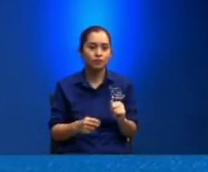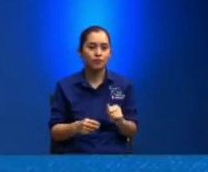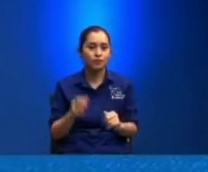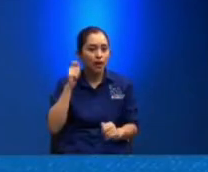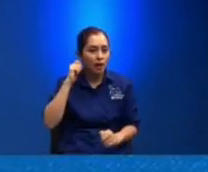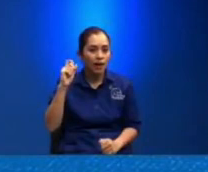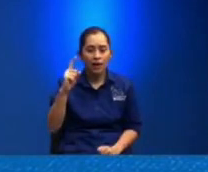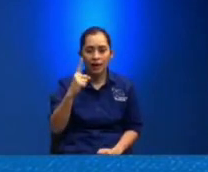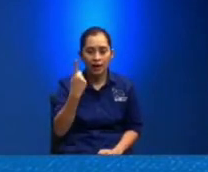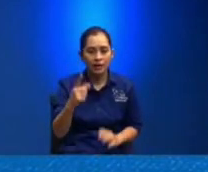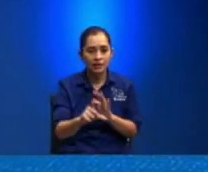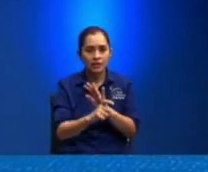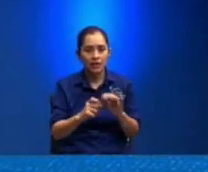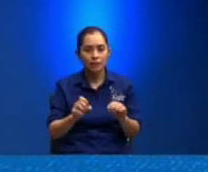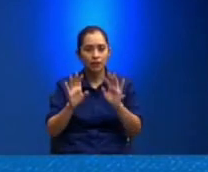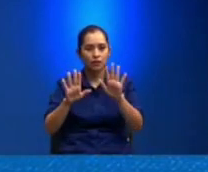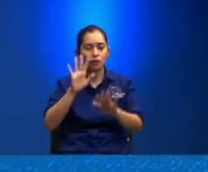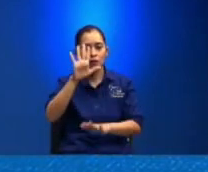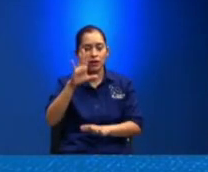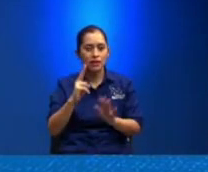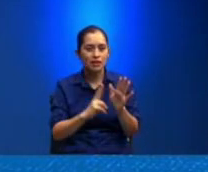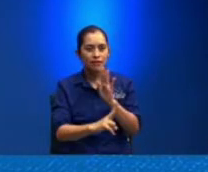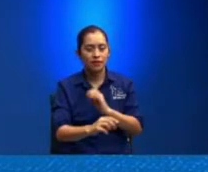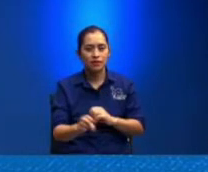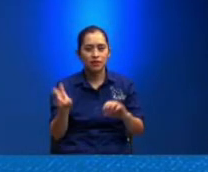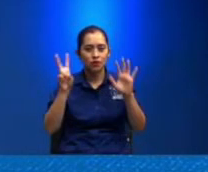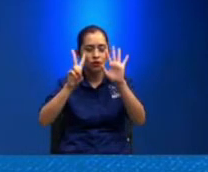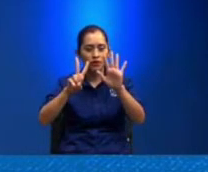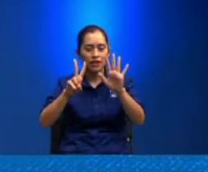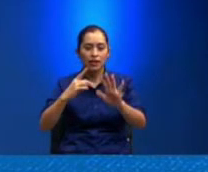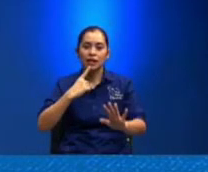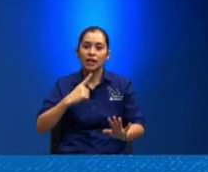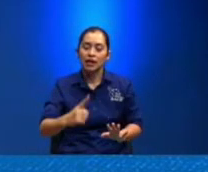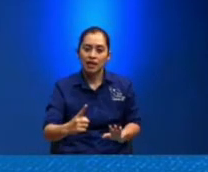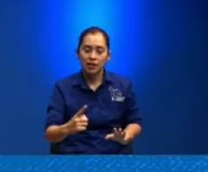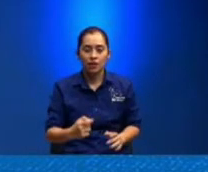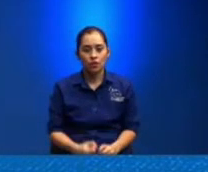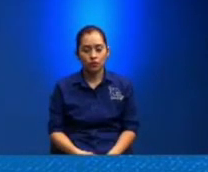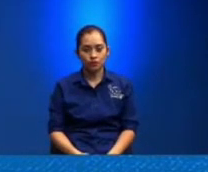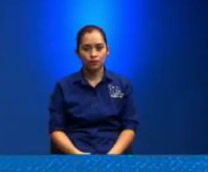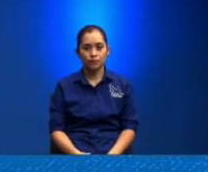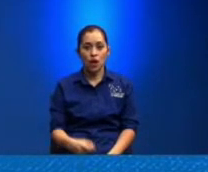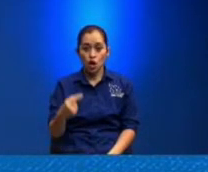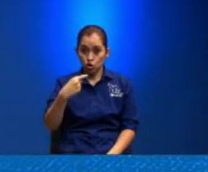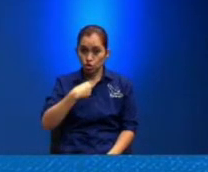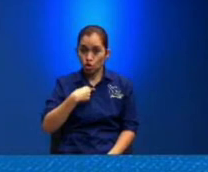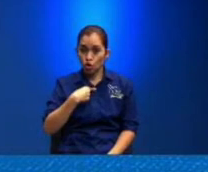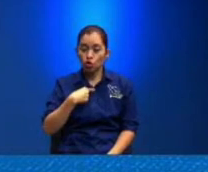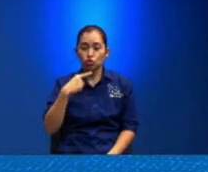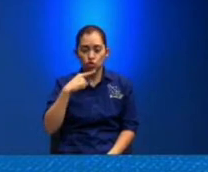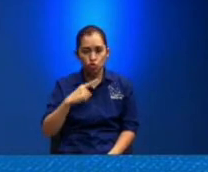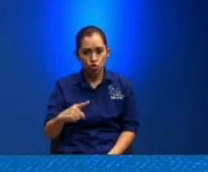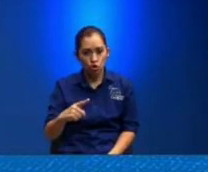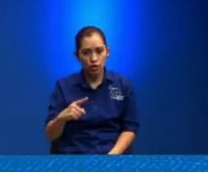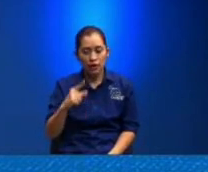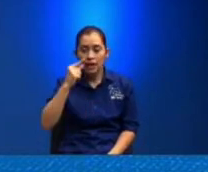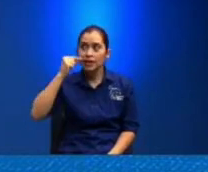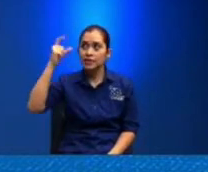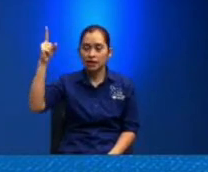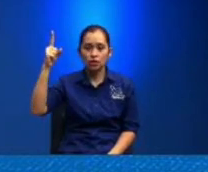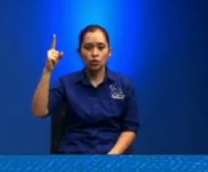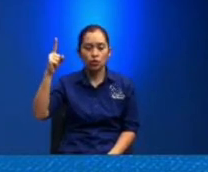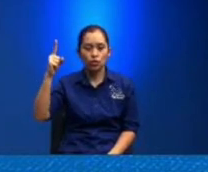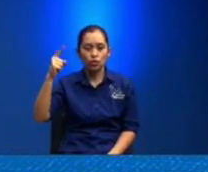capítulo 15 2 a 7 y le dijo yo soy el señor que te